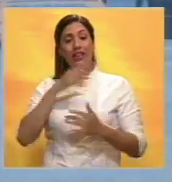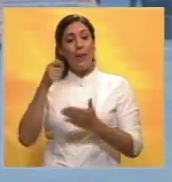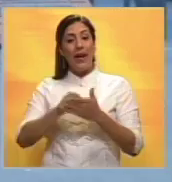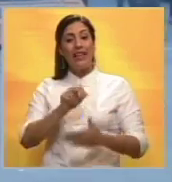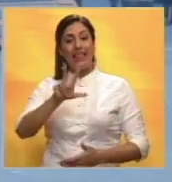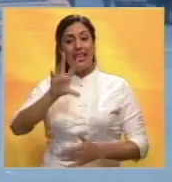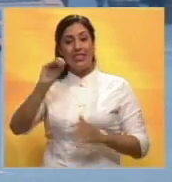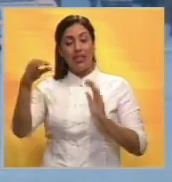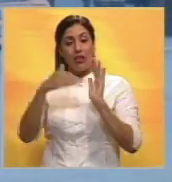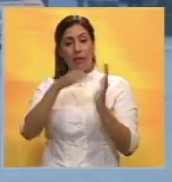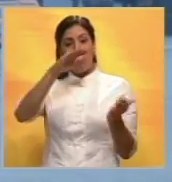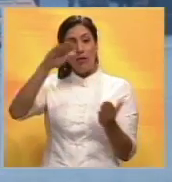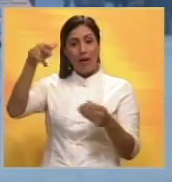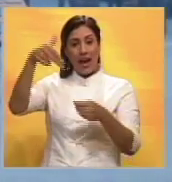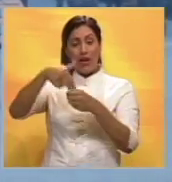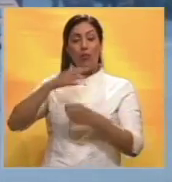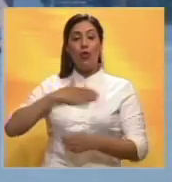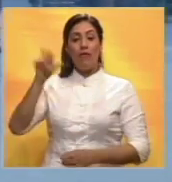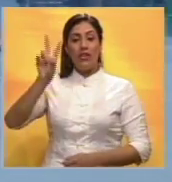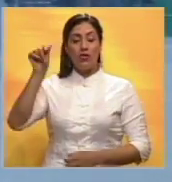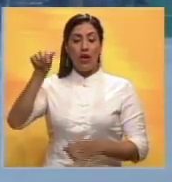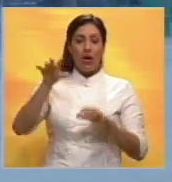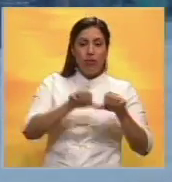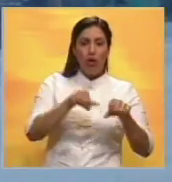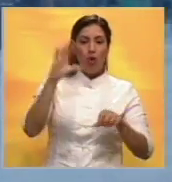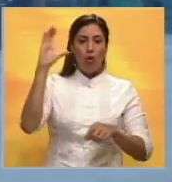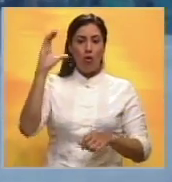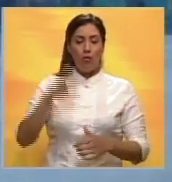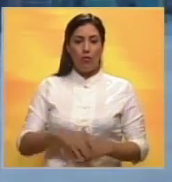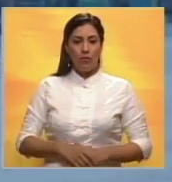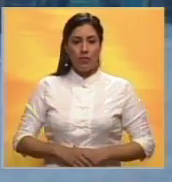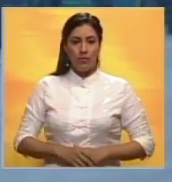cerca de 300000 galones de gasolina Venezolana en